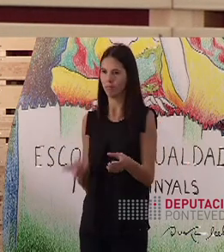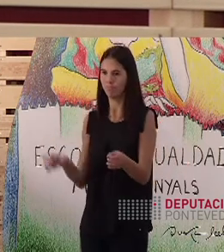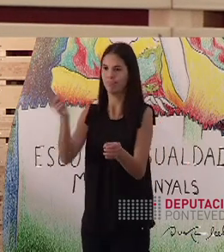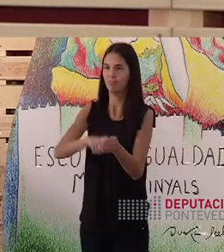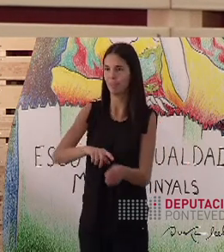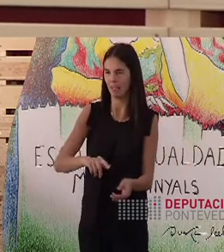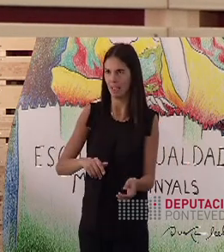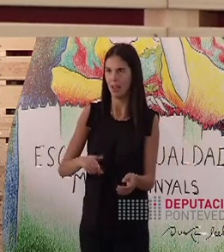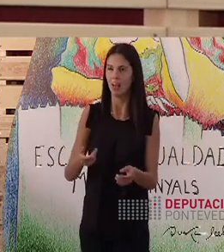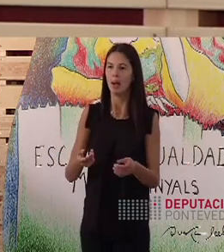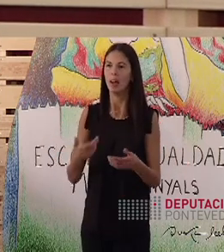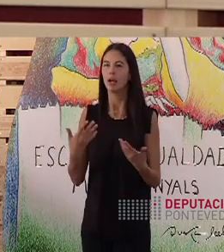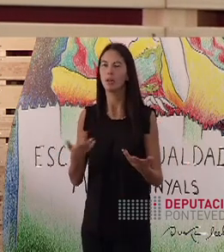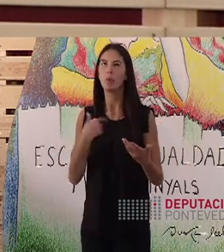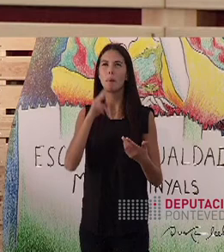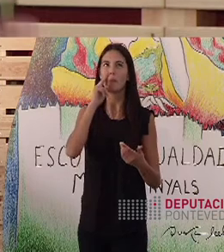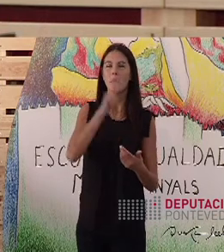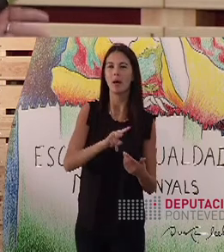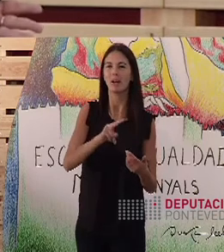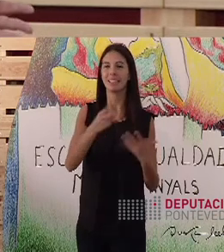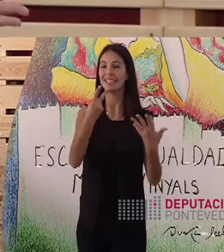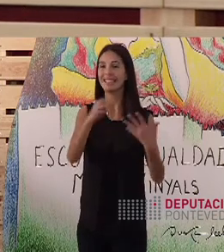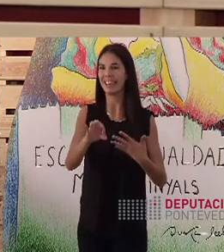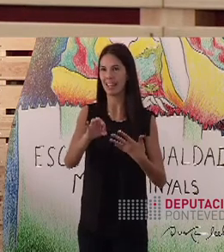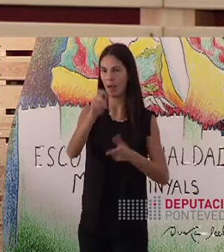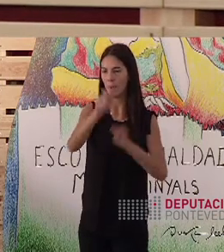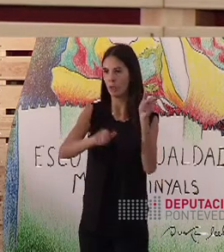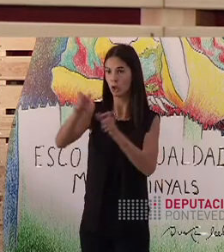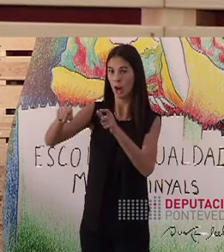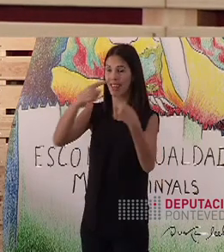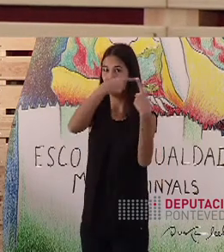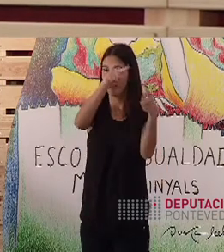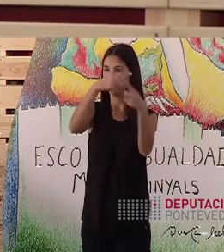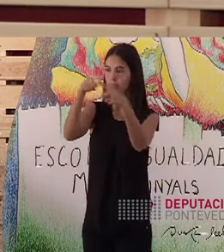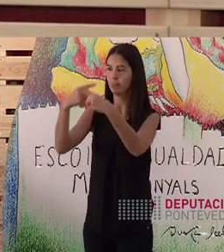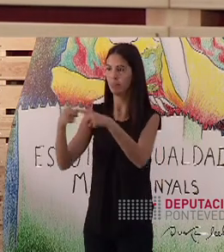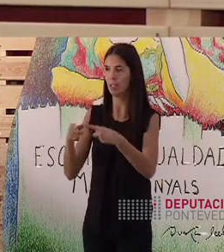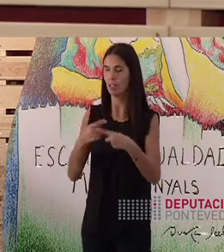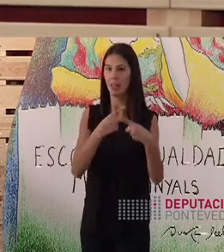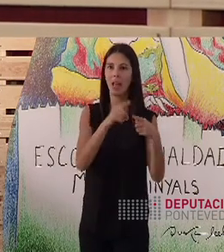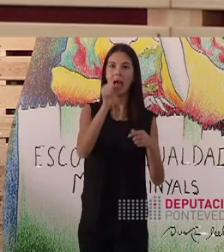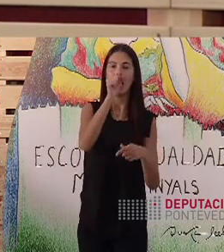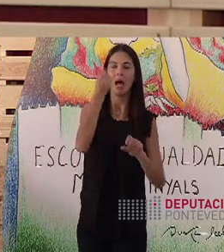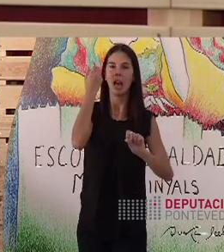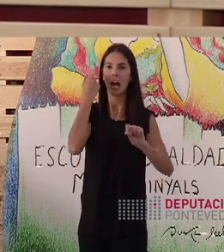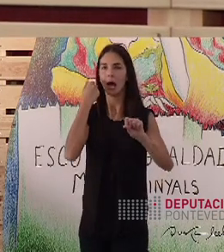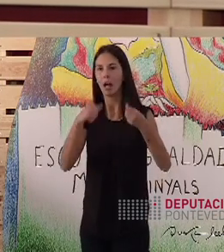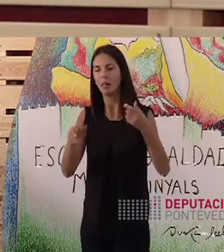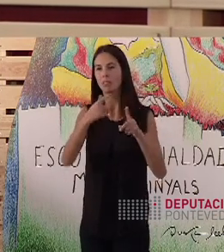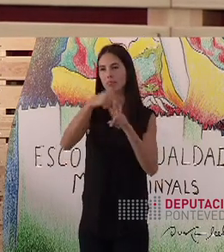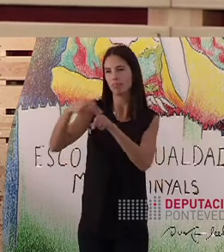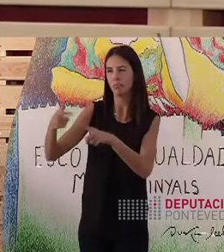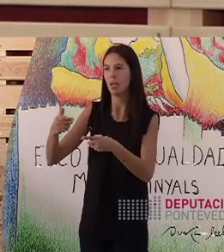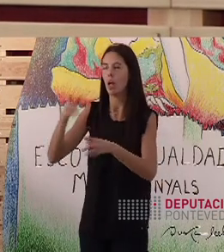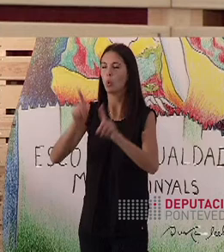participar e ao longo de, sobre todo, 70 testemunhas de diferentes actores e axentes, moitos